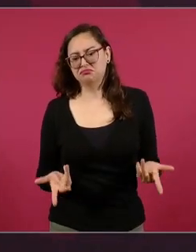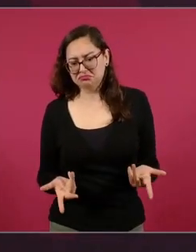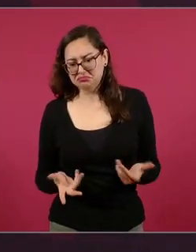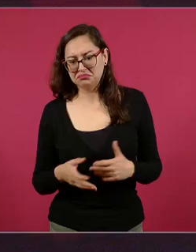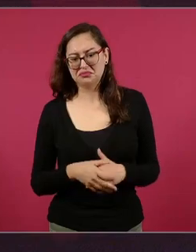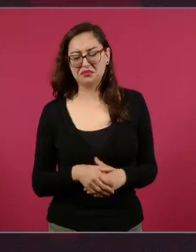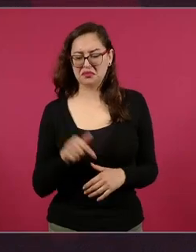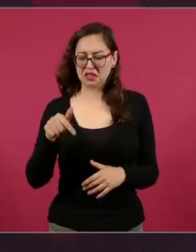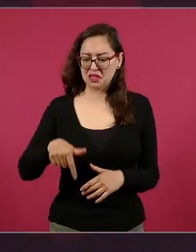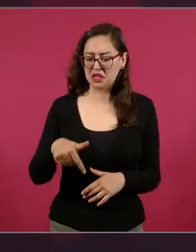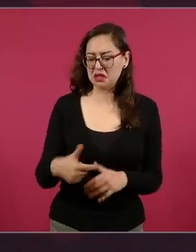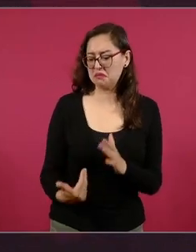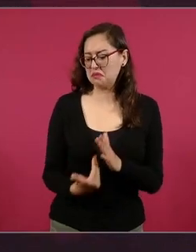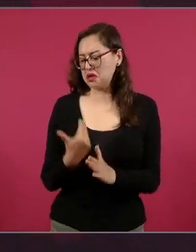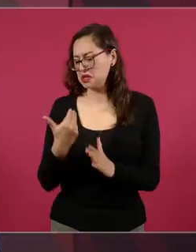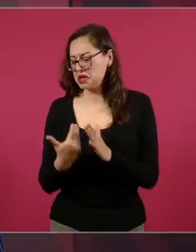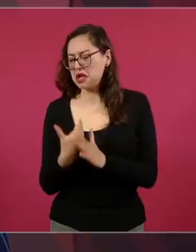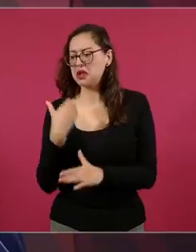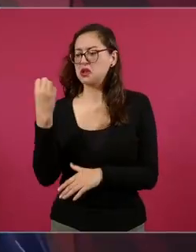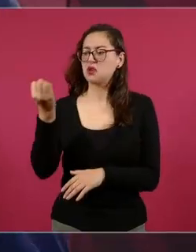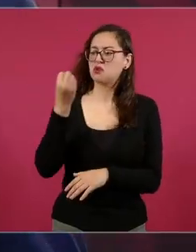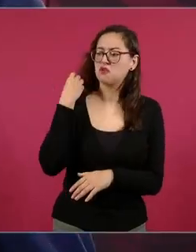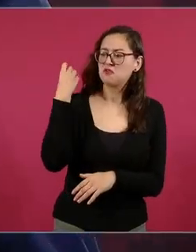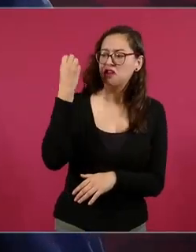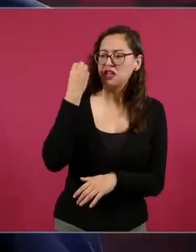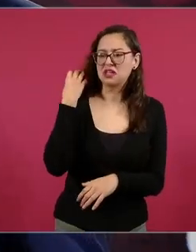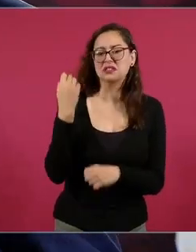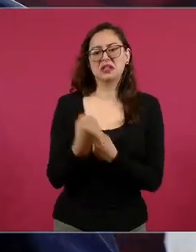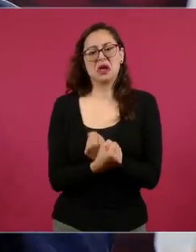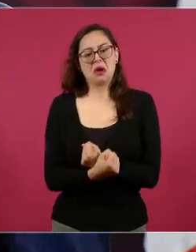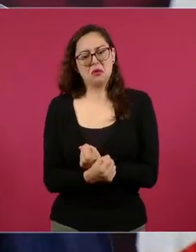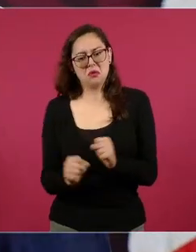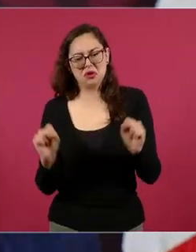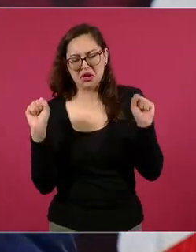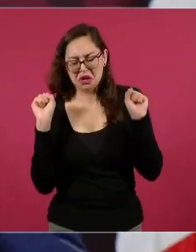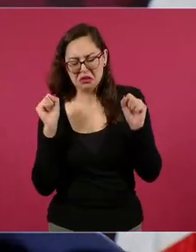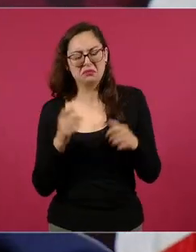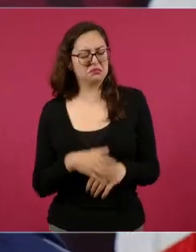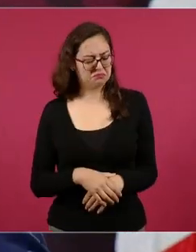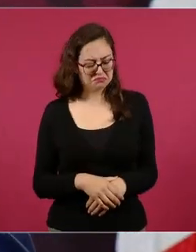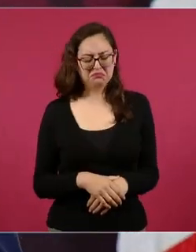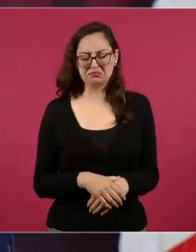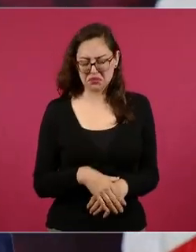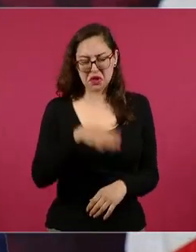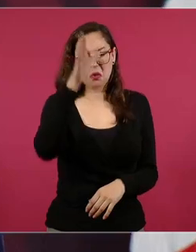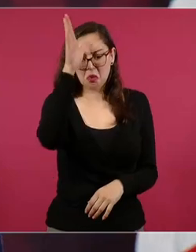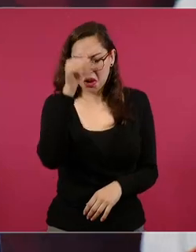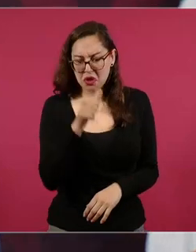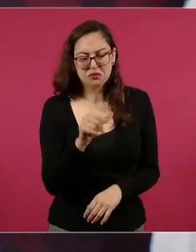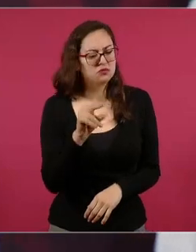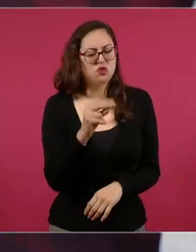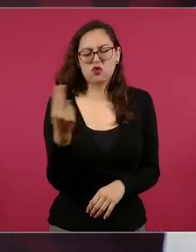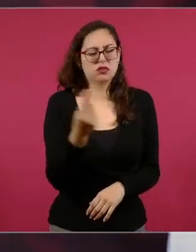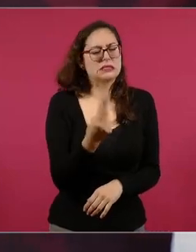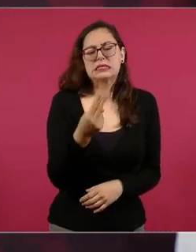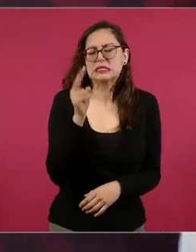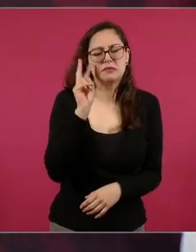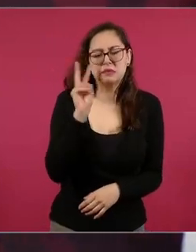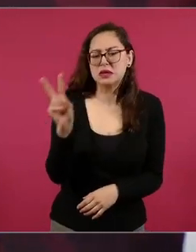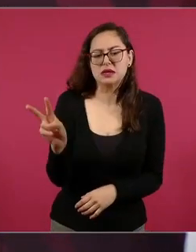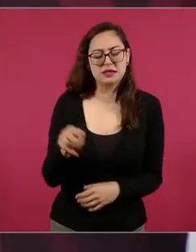las mañaneras, pues que no las vean. sea,